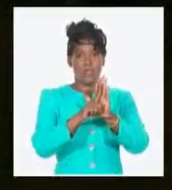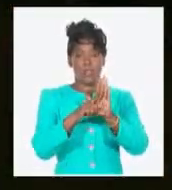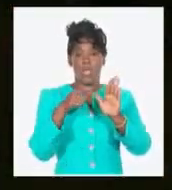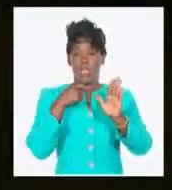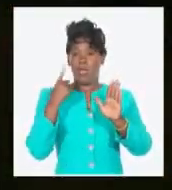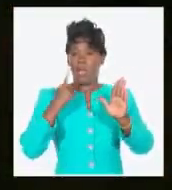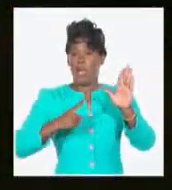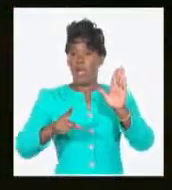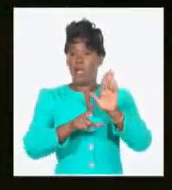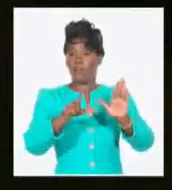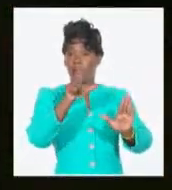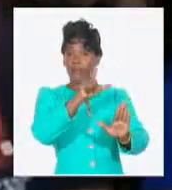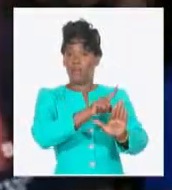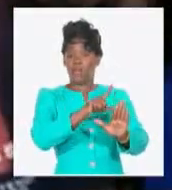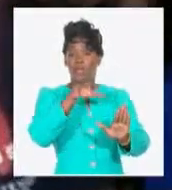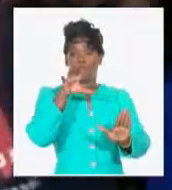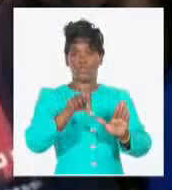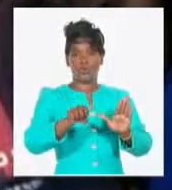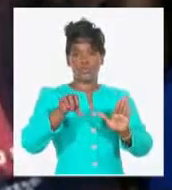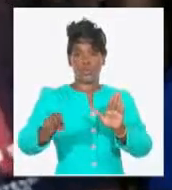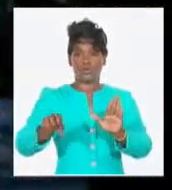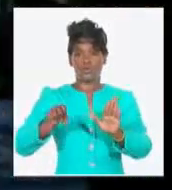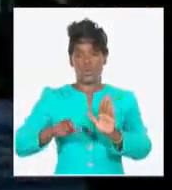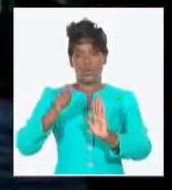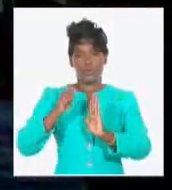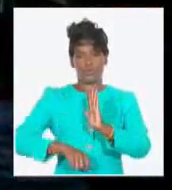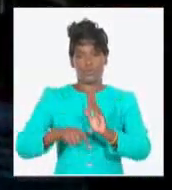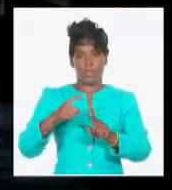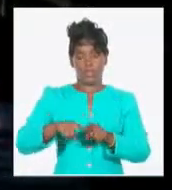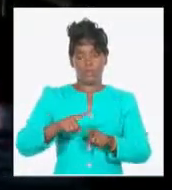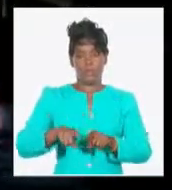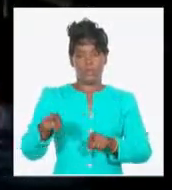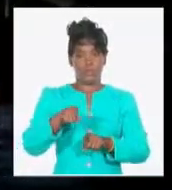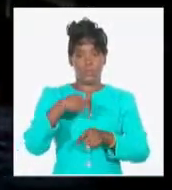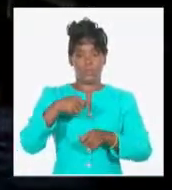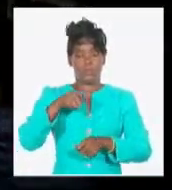adoptados en visitas anteriores. Claudia Arias, Canal Cubano de Noticias.